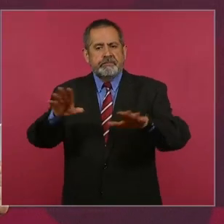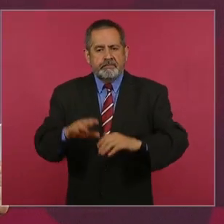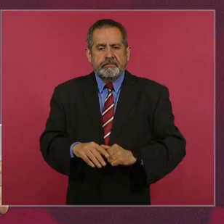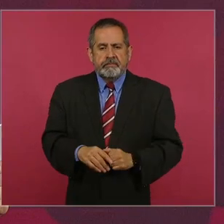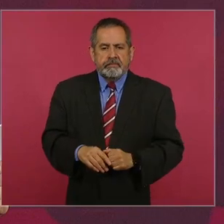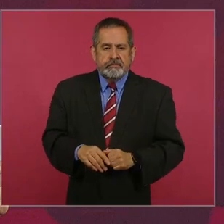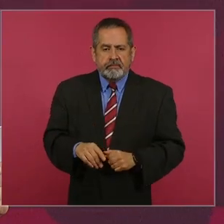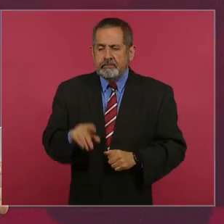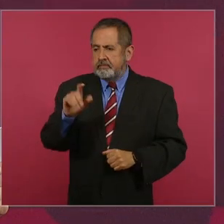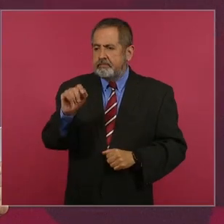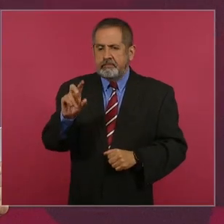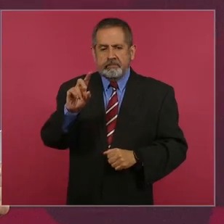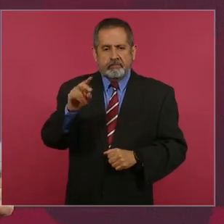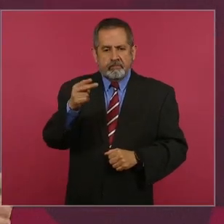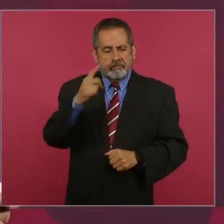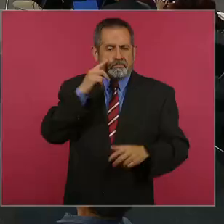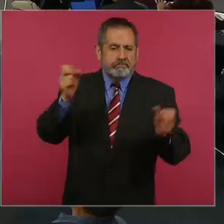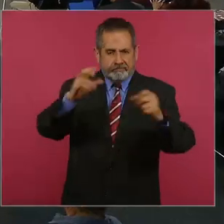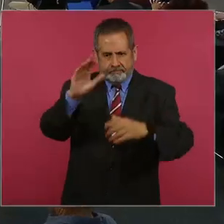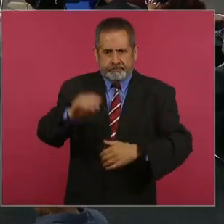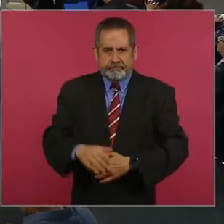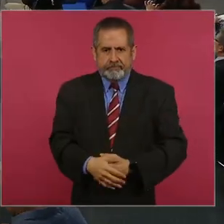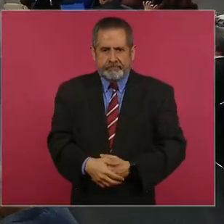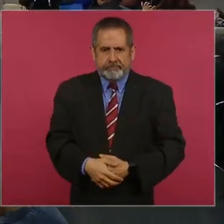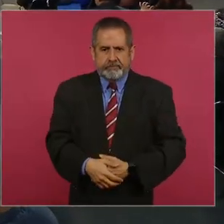20 de noviembre bueno nos vemos